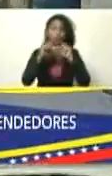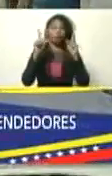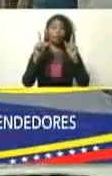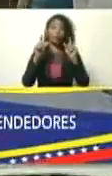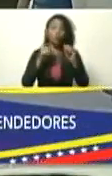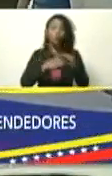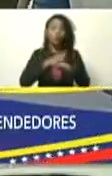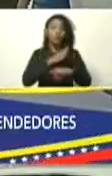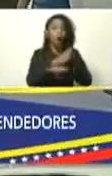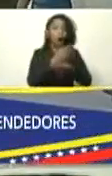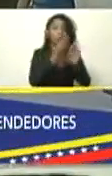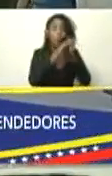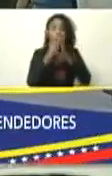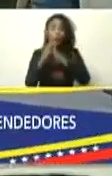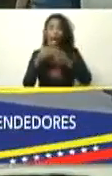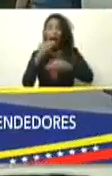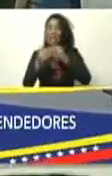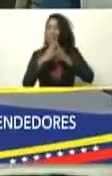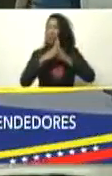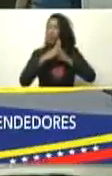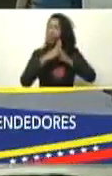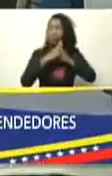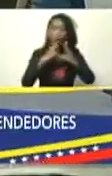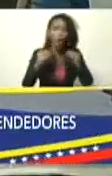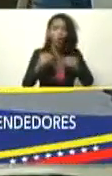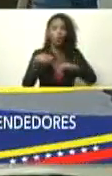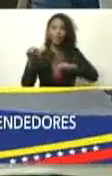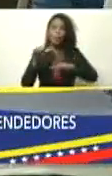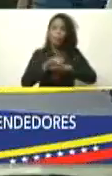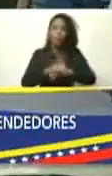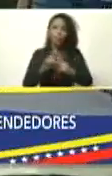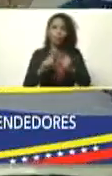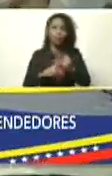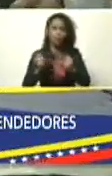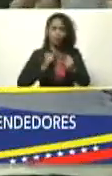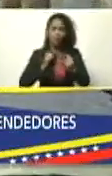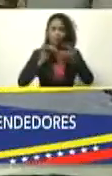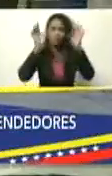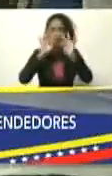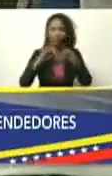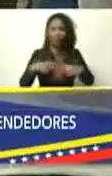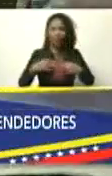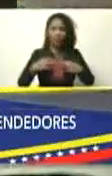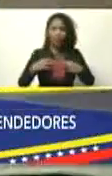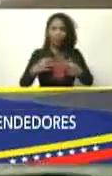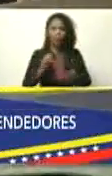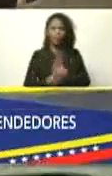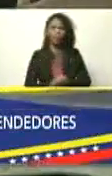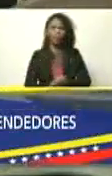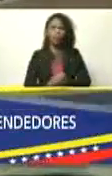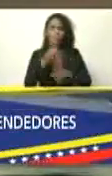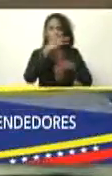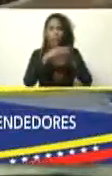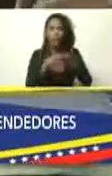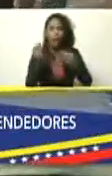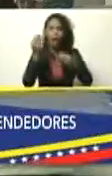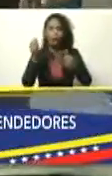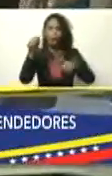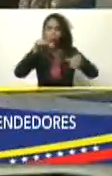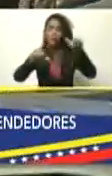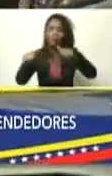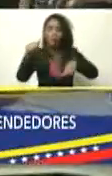uno va por las comunidades y hacen de todo, calzado, cualquier tipo de ropa de vestir, productos químicos,